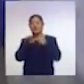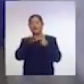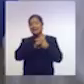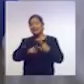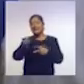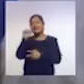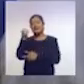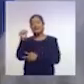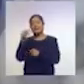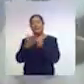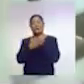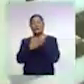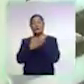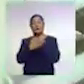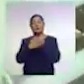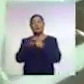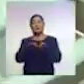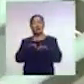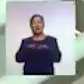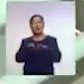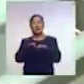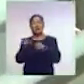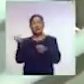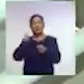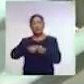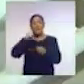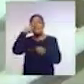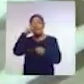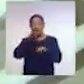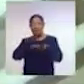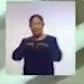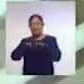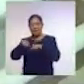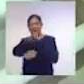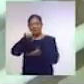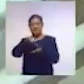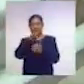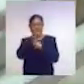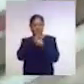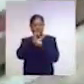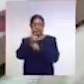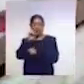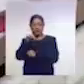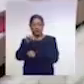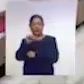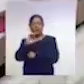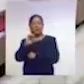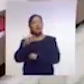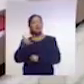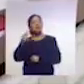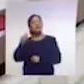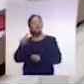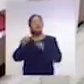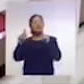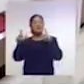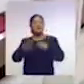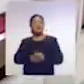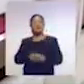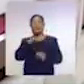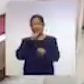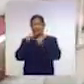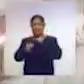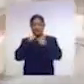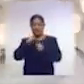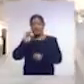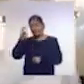iniciarán en septiembre próximo los trabajos de adecuación para la operación del Centro de Investigación CONACYT en Tlaxcala. En entrevista, recordó